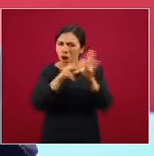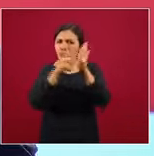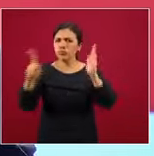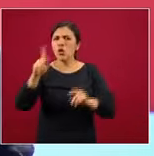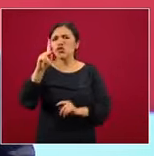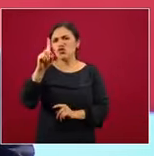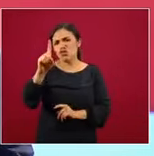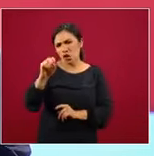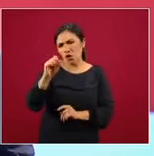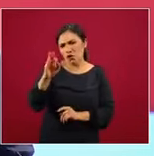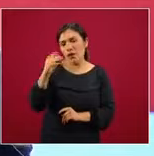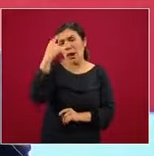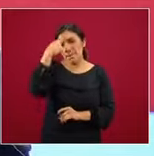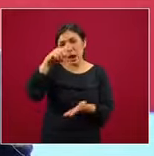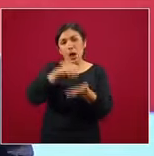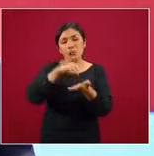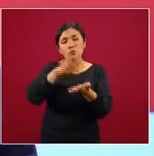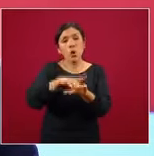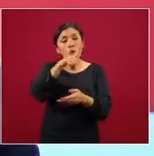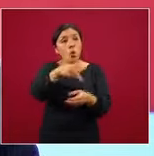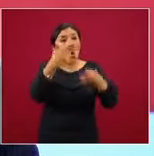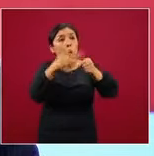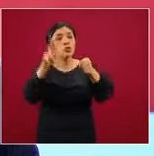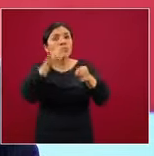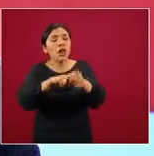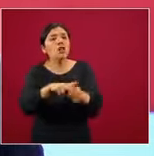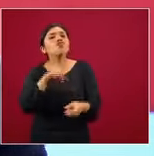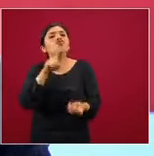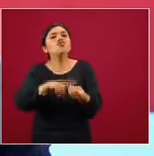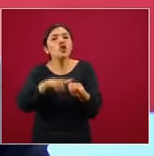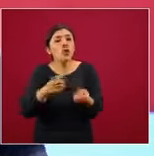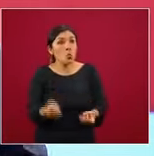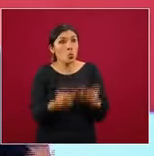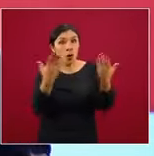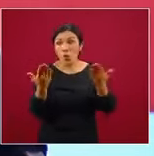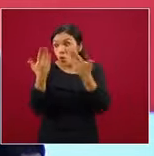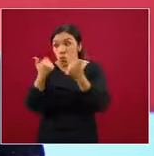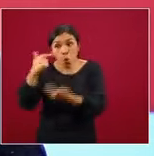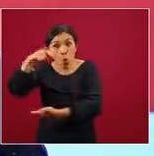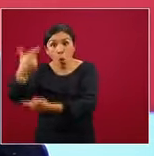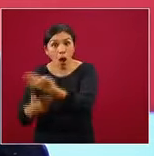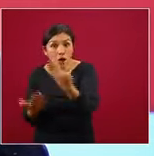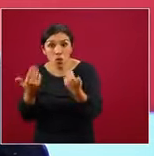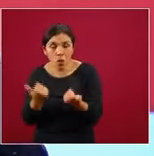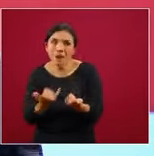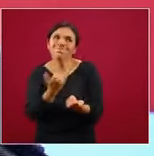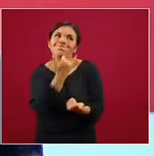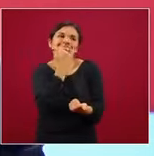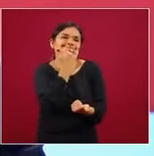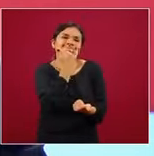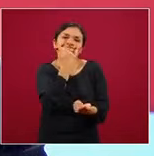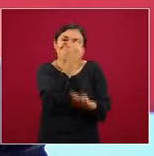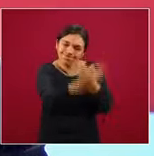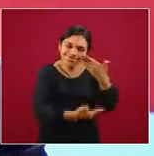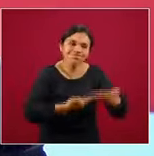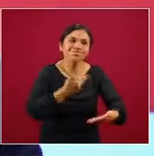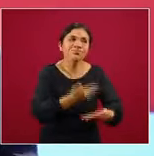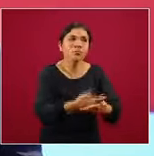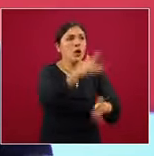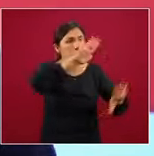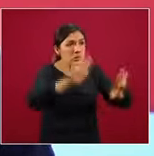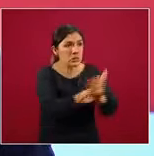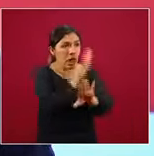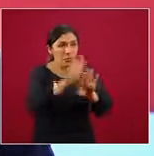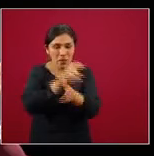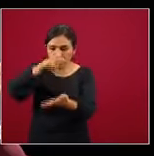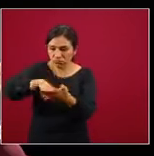Federación, para que me reportes tu ocupación hospitalaria. No está, no te lo puedo tomar en cuenta. Actualizas tu información,